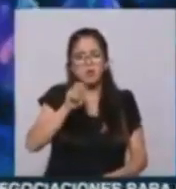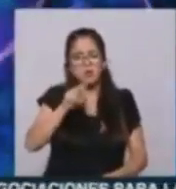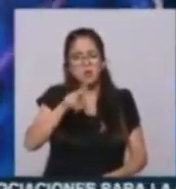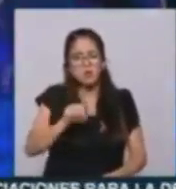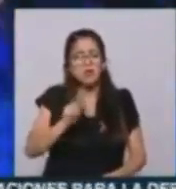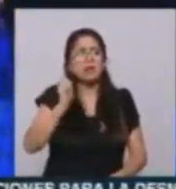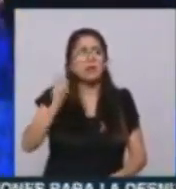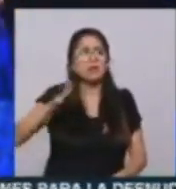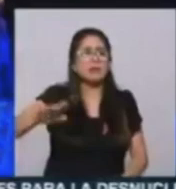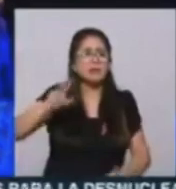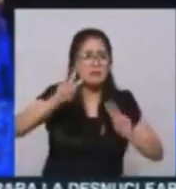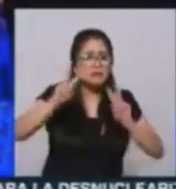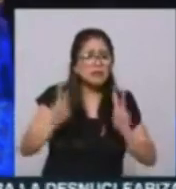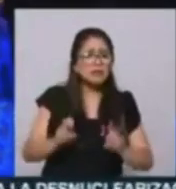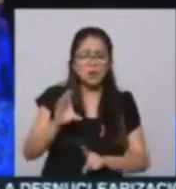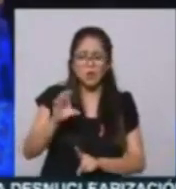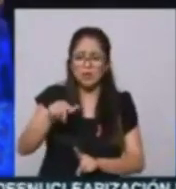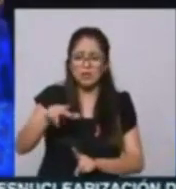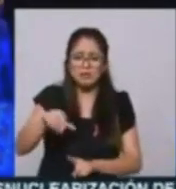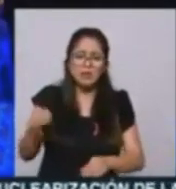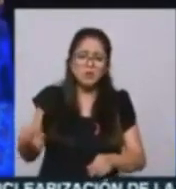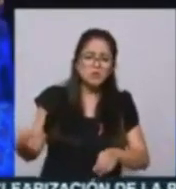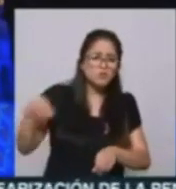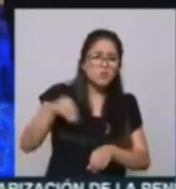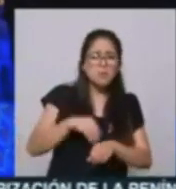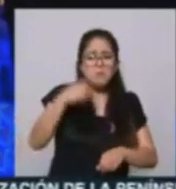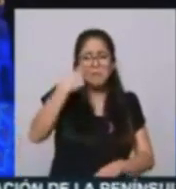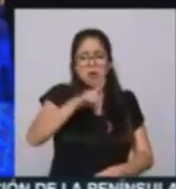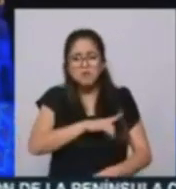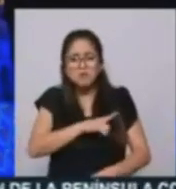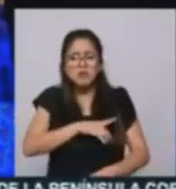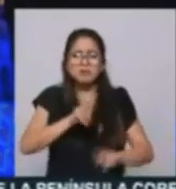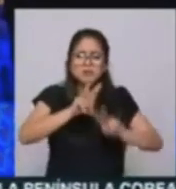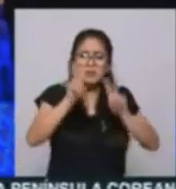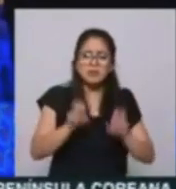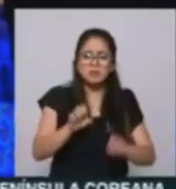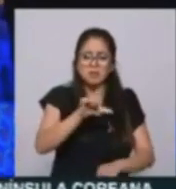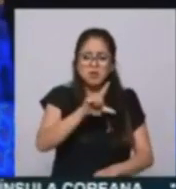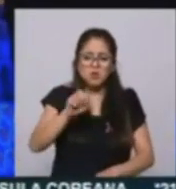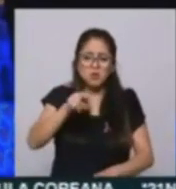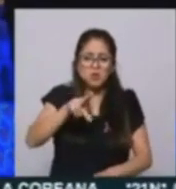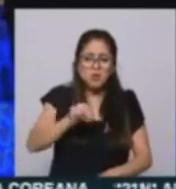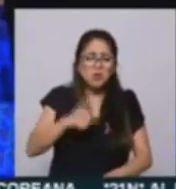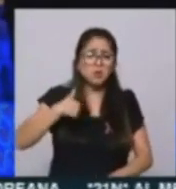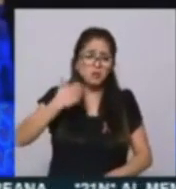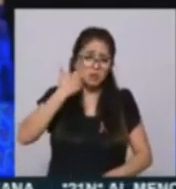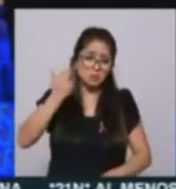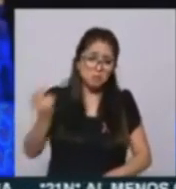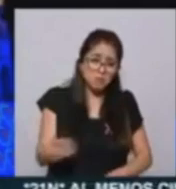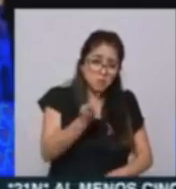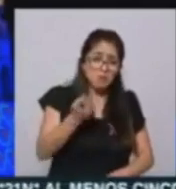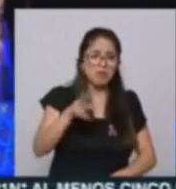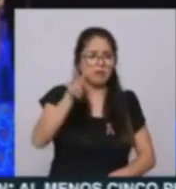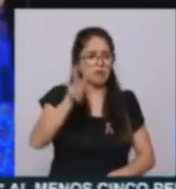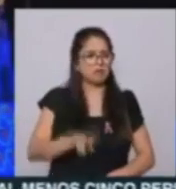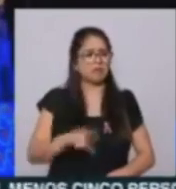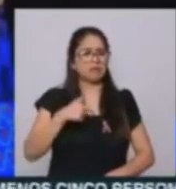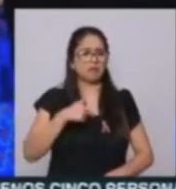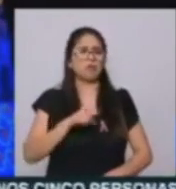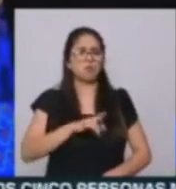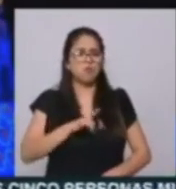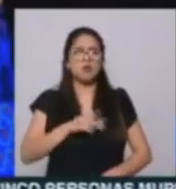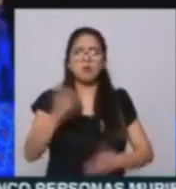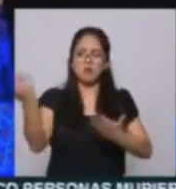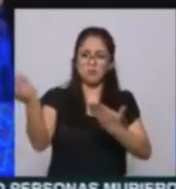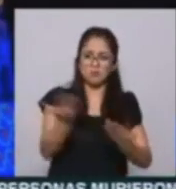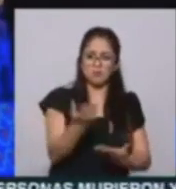relato de la conquista llevada al terror, a la Llorona. Y por eso yo lo quiero preguntar, porque a mí sí me dio miedo. Estamos recibiendo a